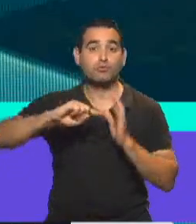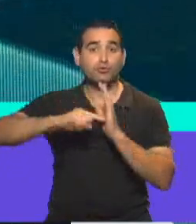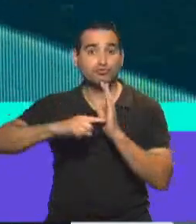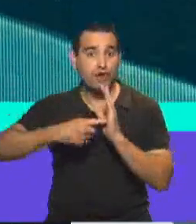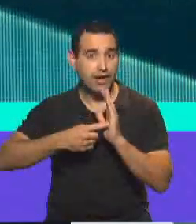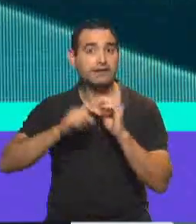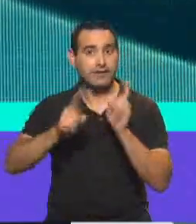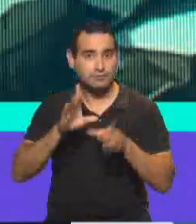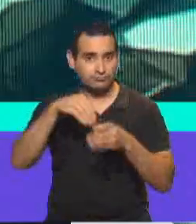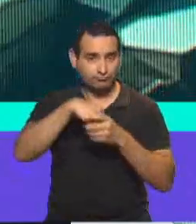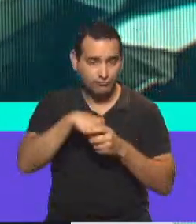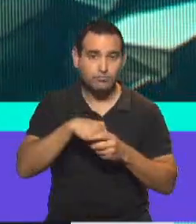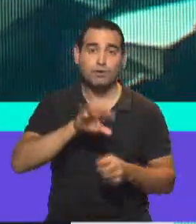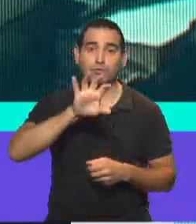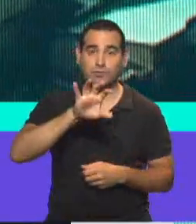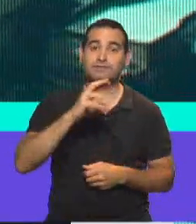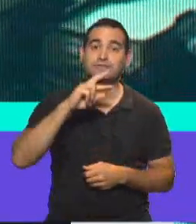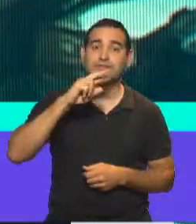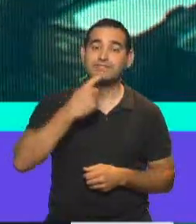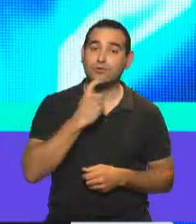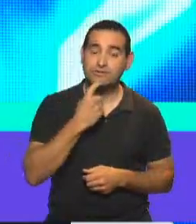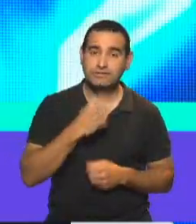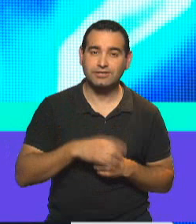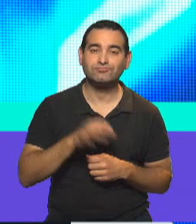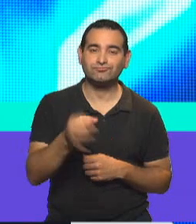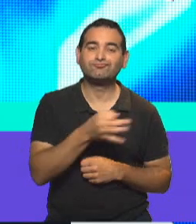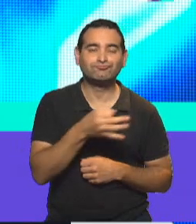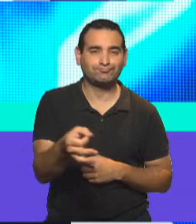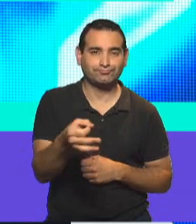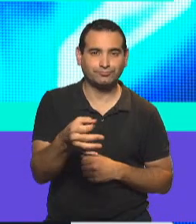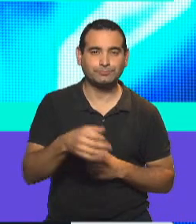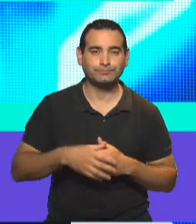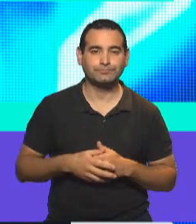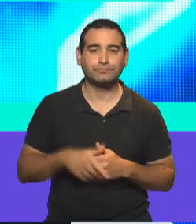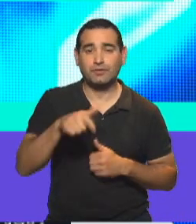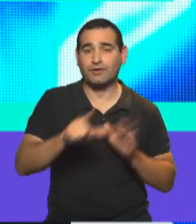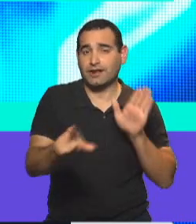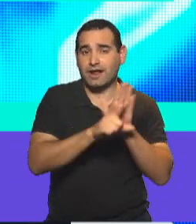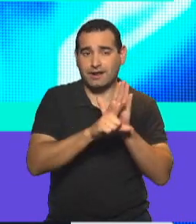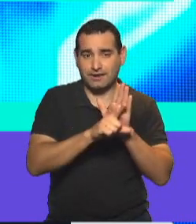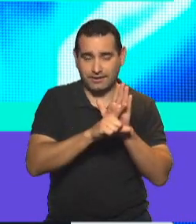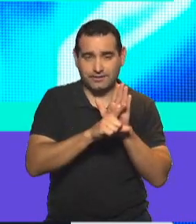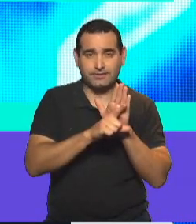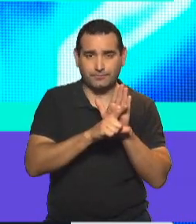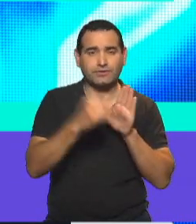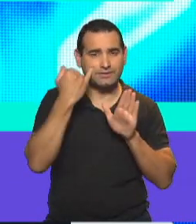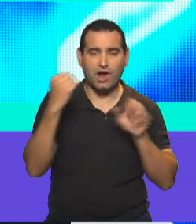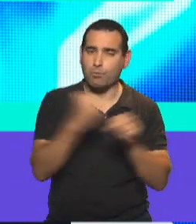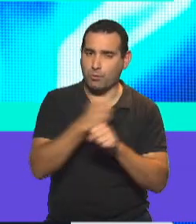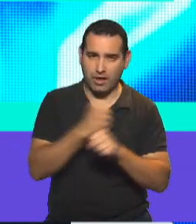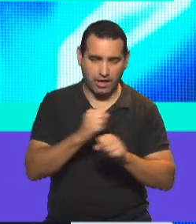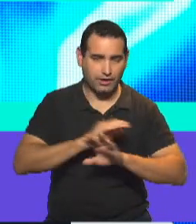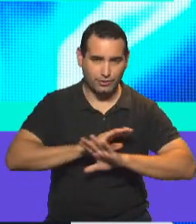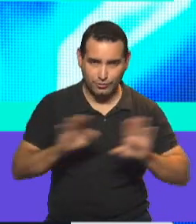Aires también fueron incluidas, también de la provincia de San Luis. Efectivamente, es una ley, ya por suerte se aprobó,